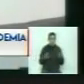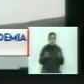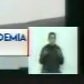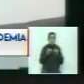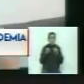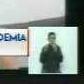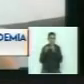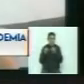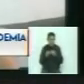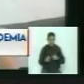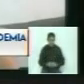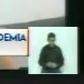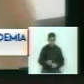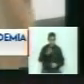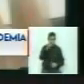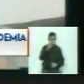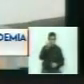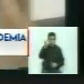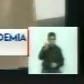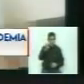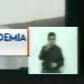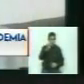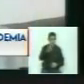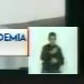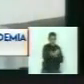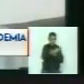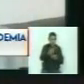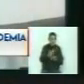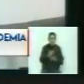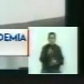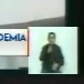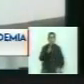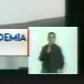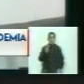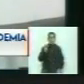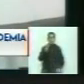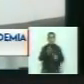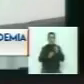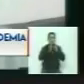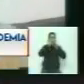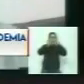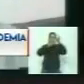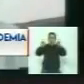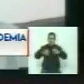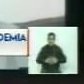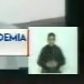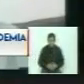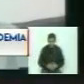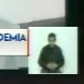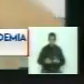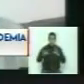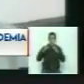tienes en dos o tres semanas 160 personas que requieren atención sanitaria. Hola. Si no hay ninguna